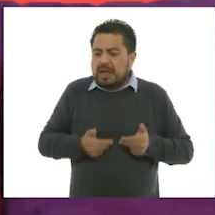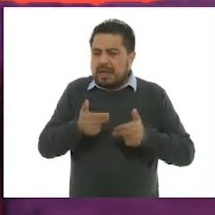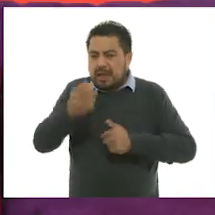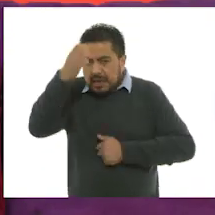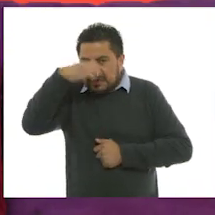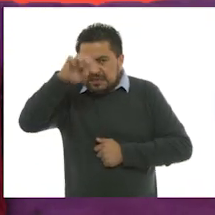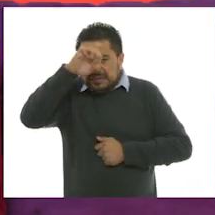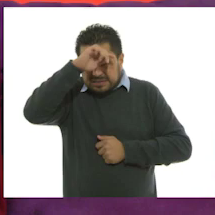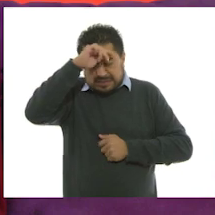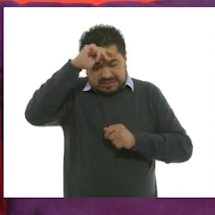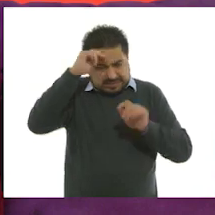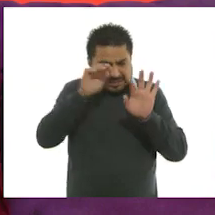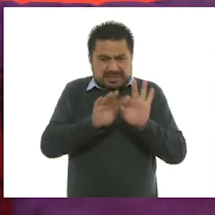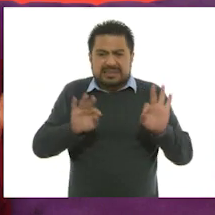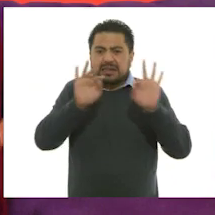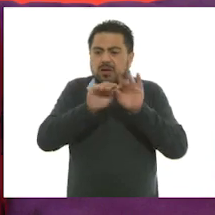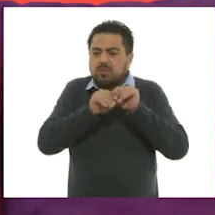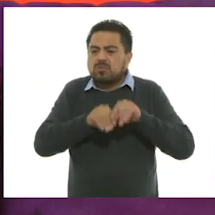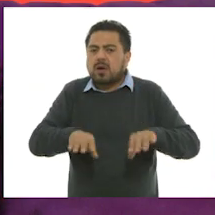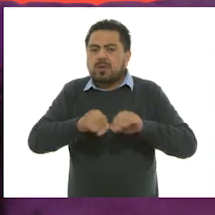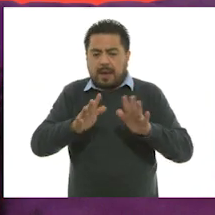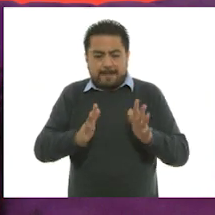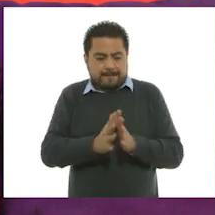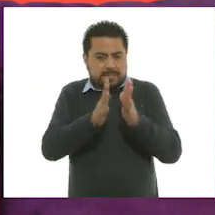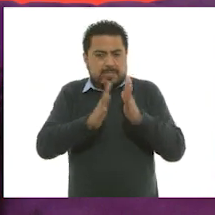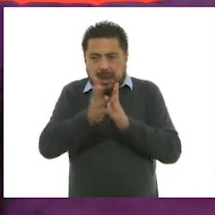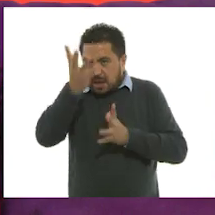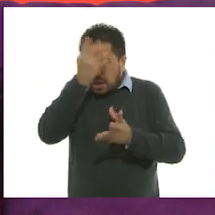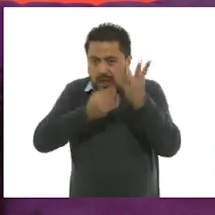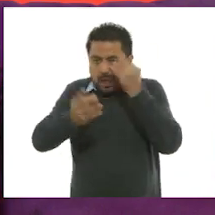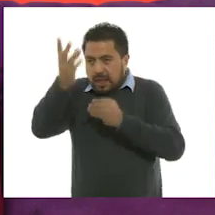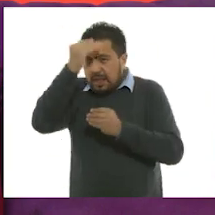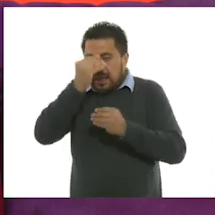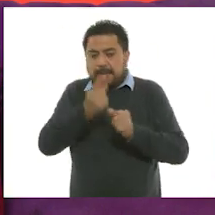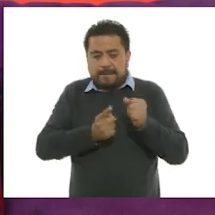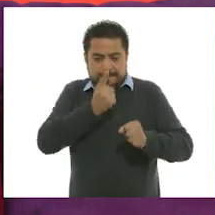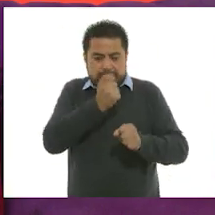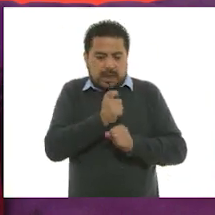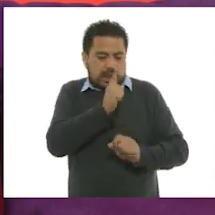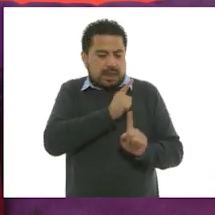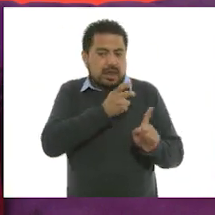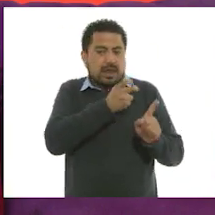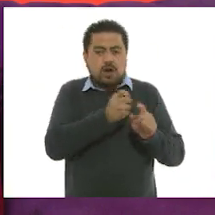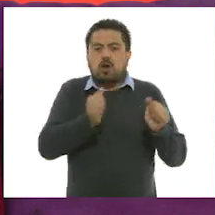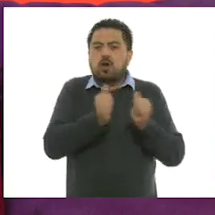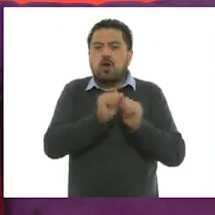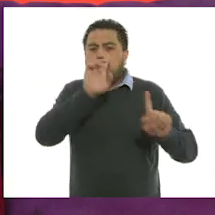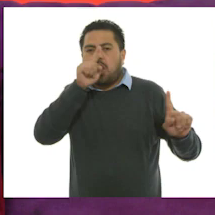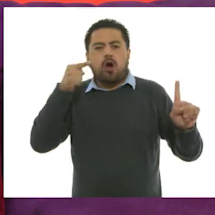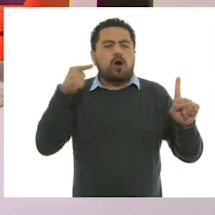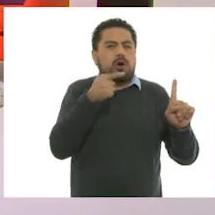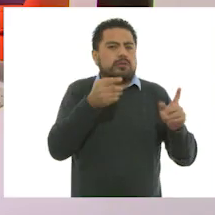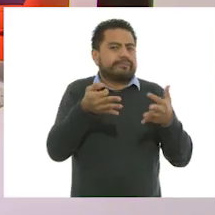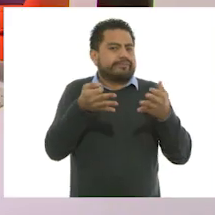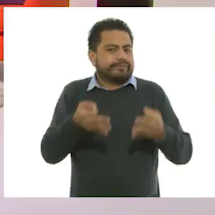experiencias significativas que promuevan la participación y el aprendizaje en esta primera lengua, con un propósito